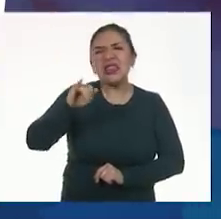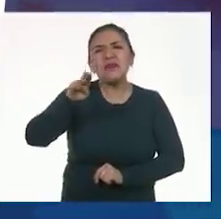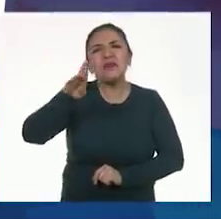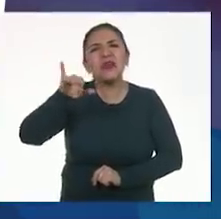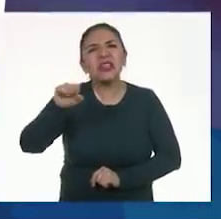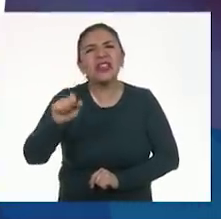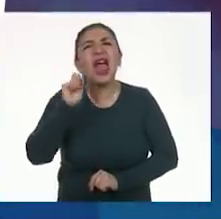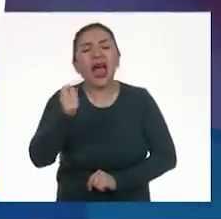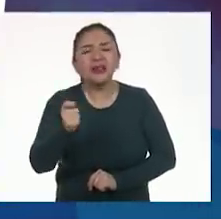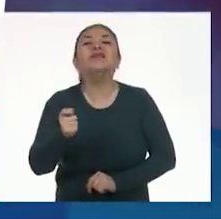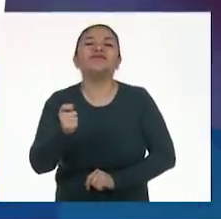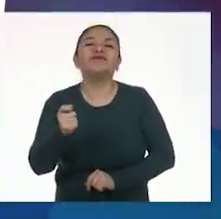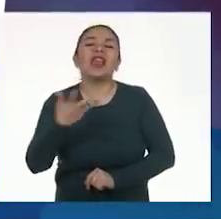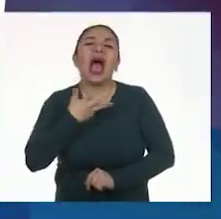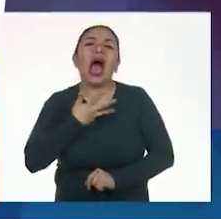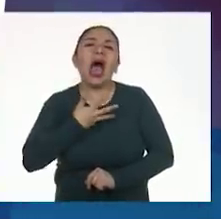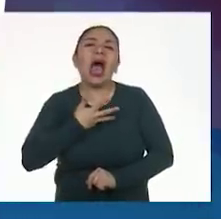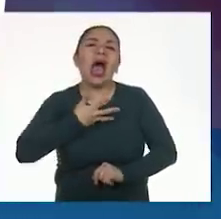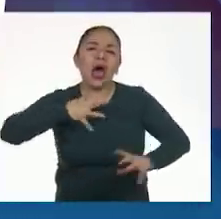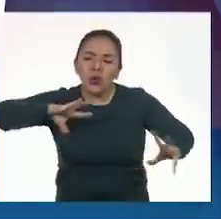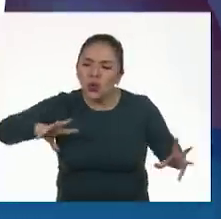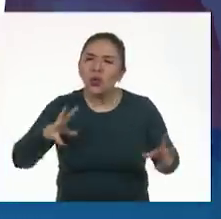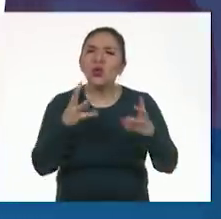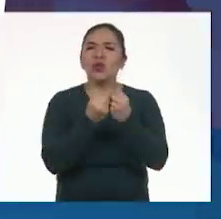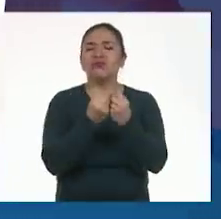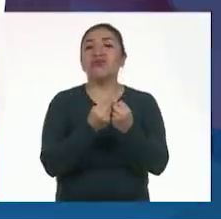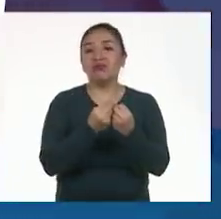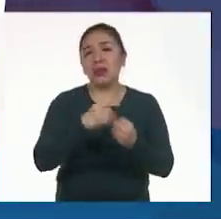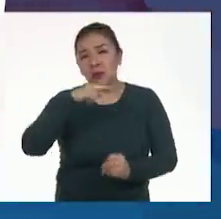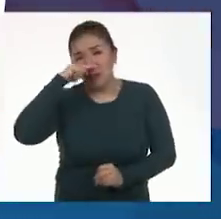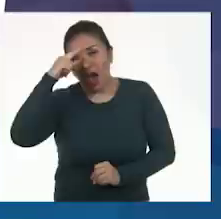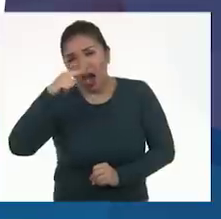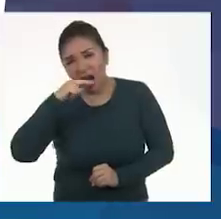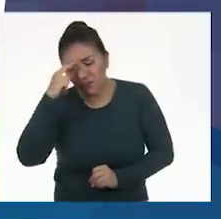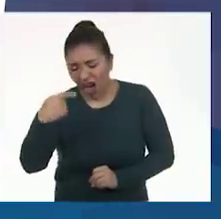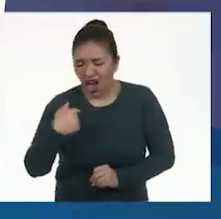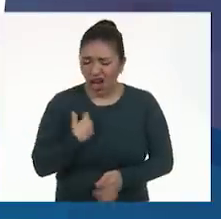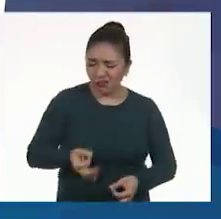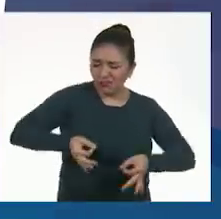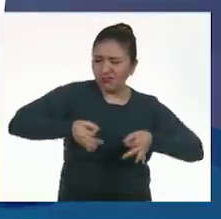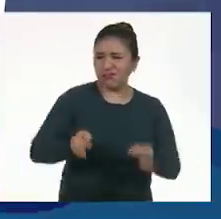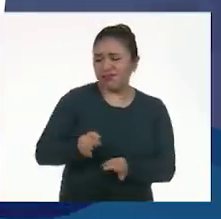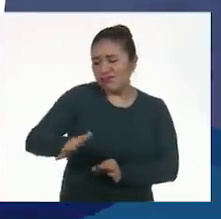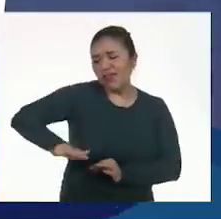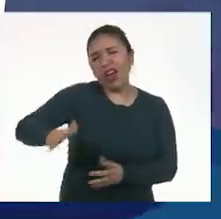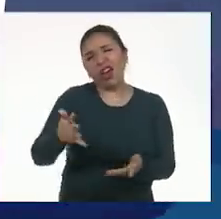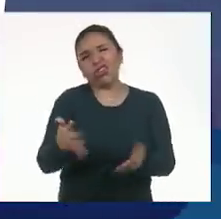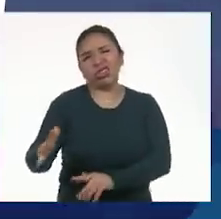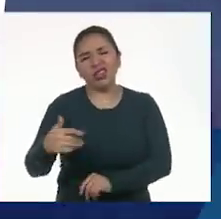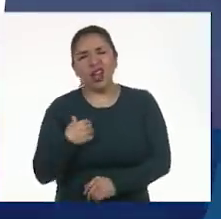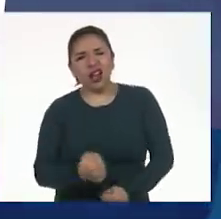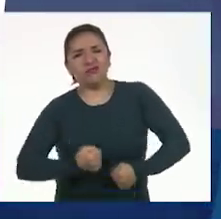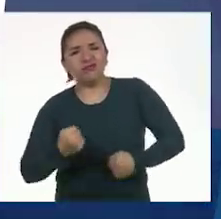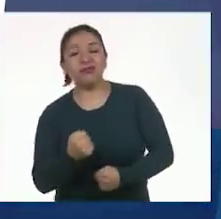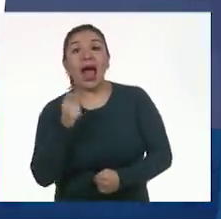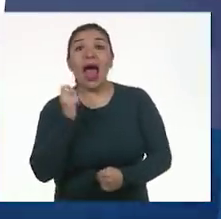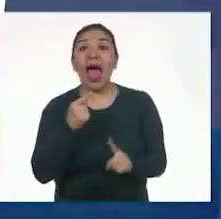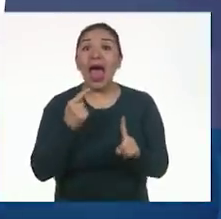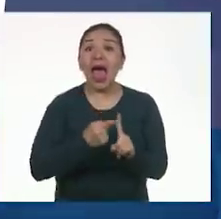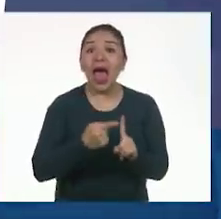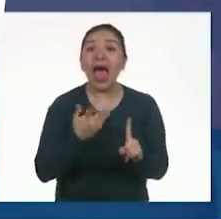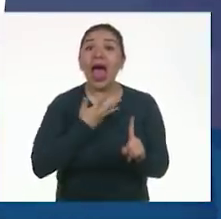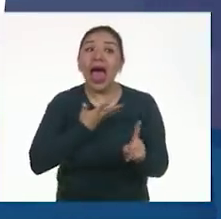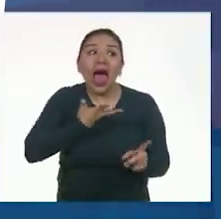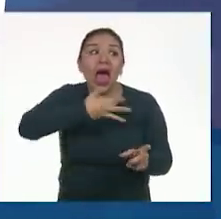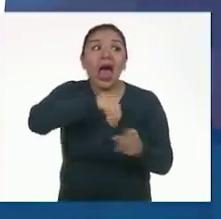es esa acumulación de arrogancia y de soberbia y de impulsividad que está sustentada en todas